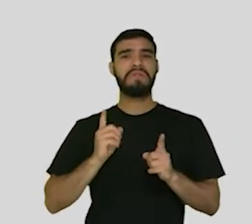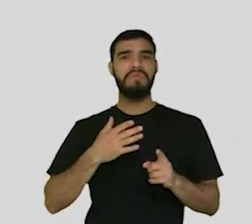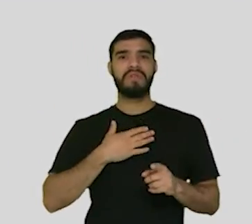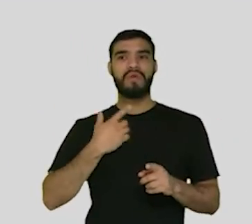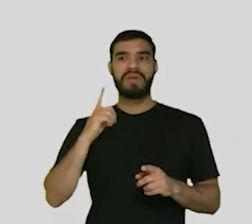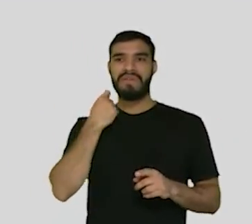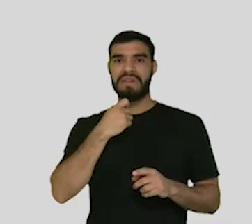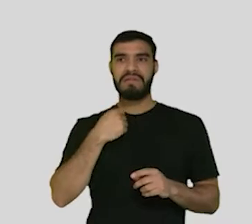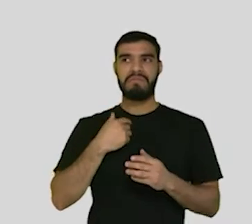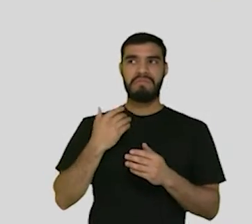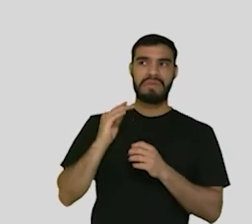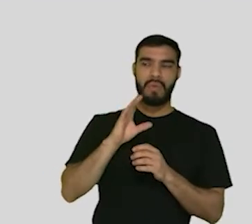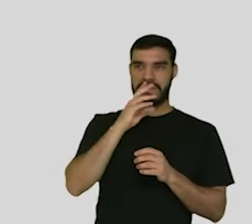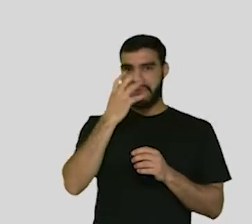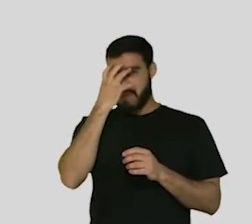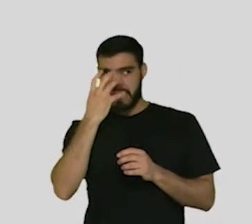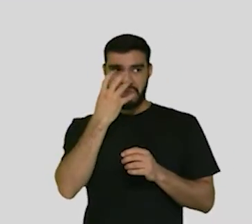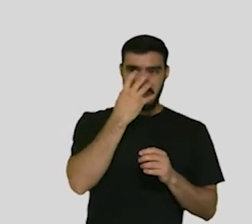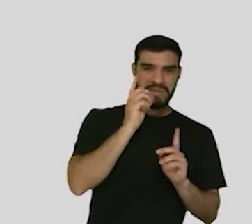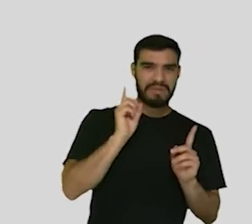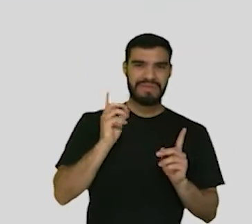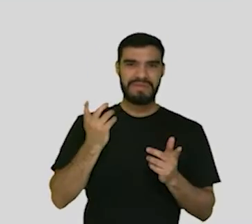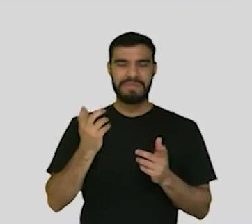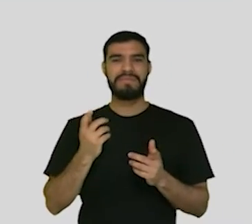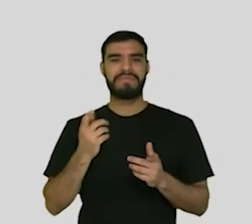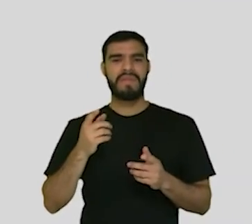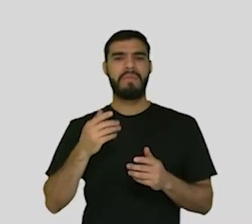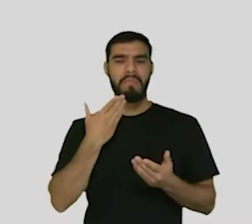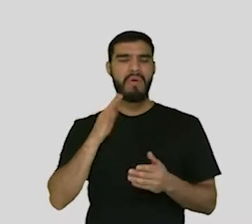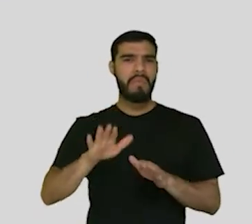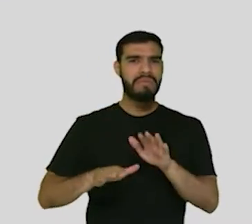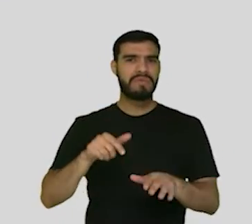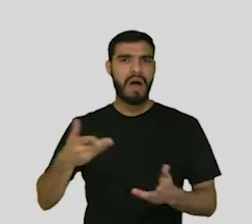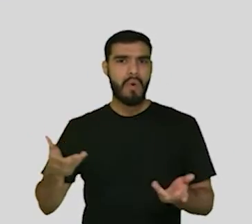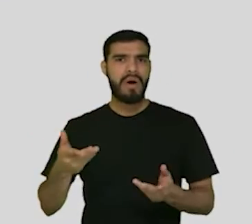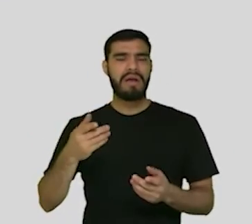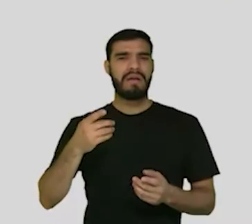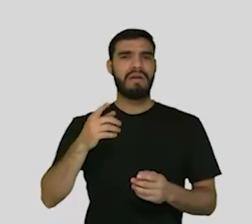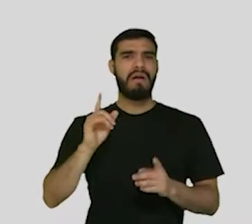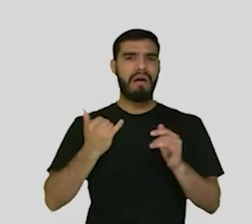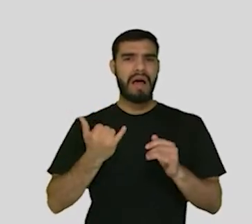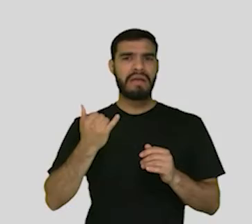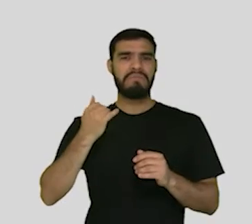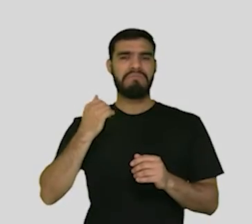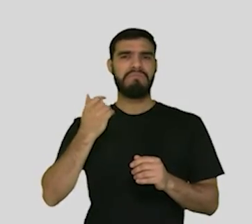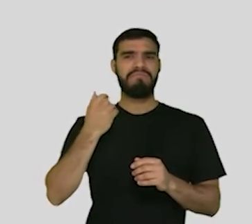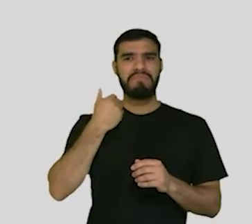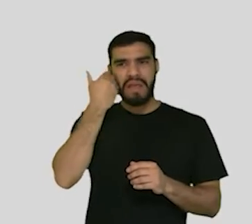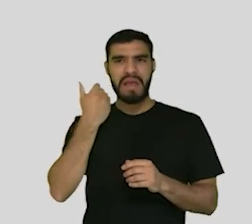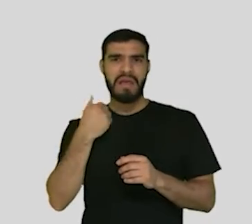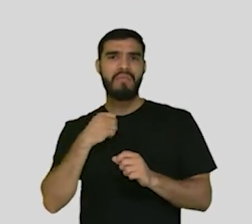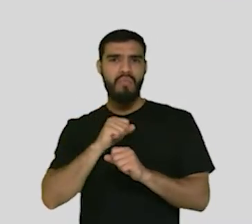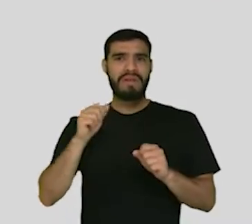resejanua, yepa, jazuweteripa. Neboquepa, se aporando a vende. Añete jape,